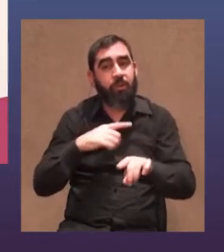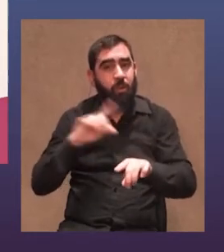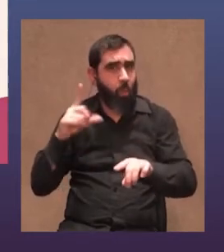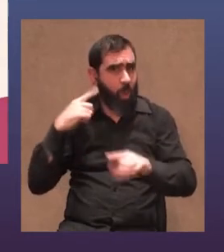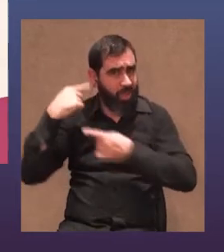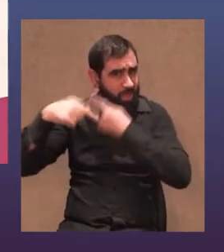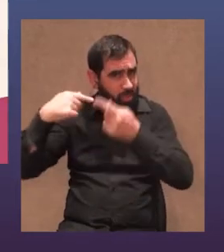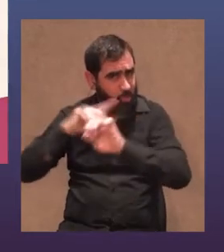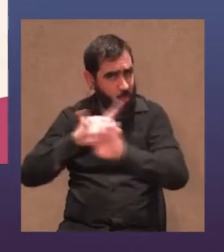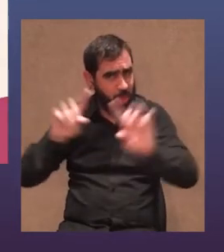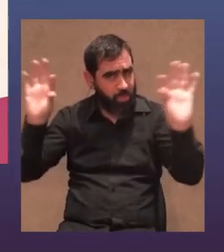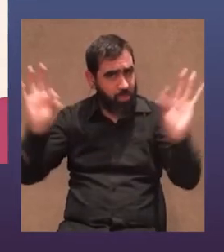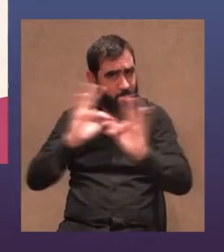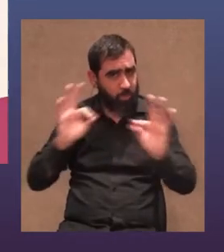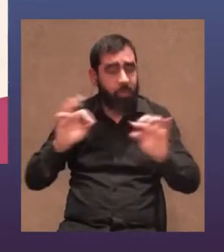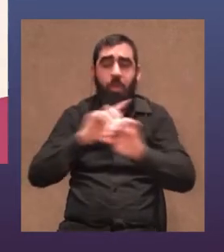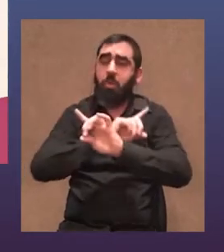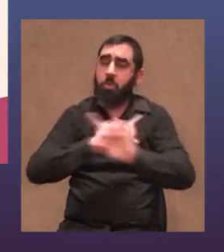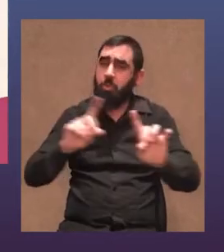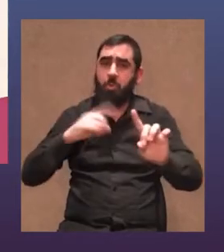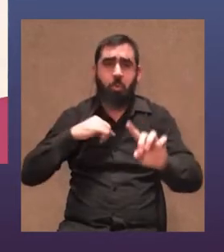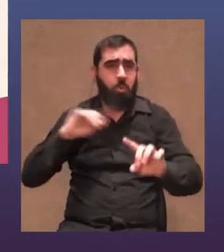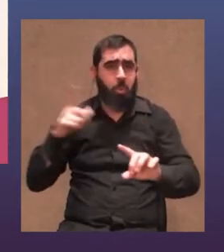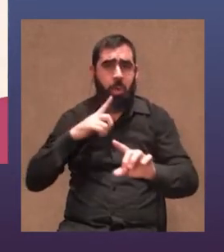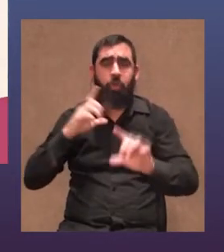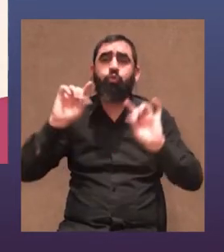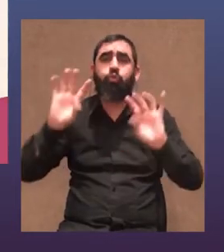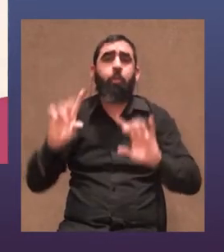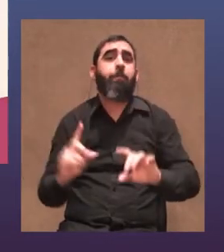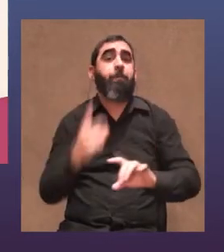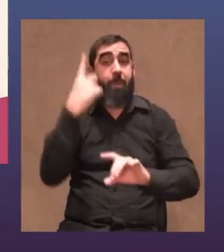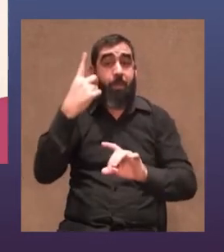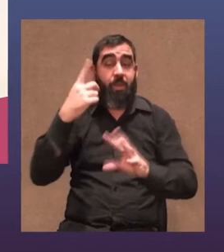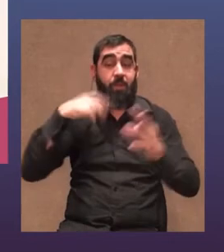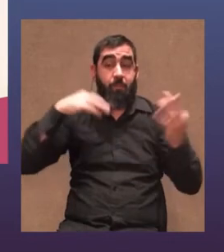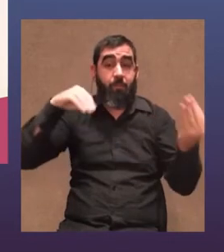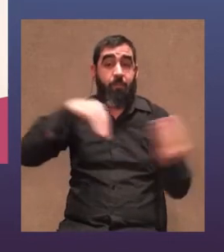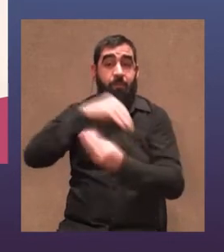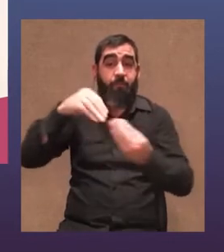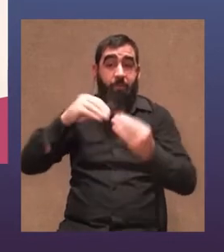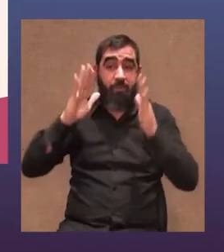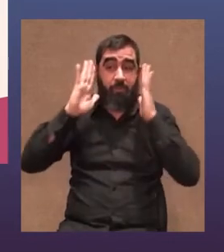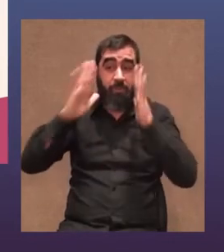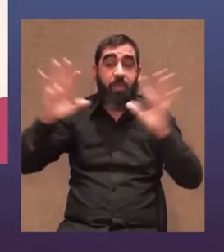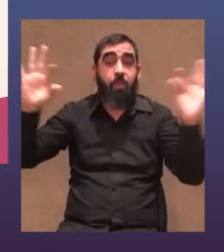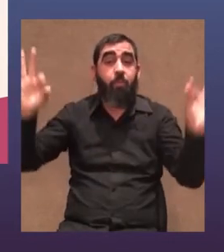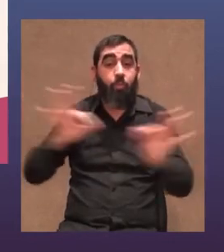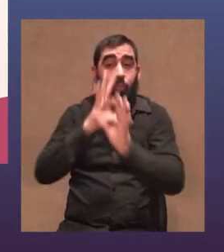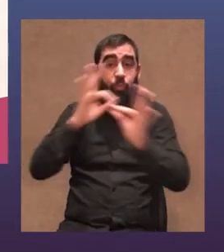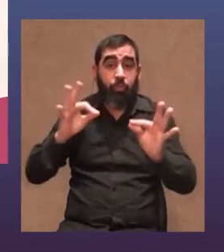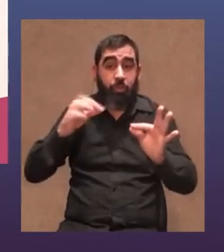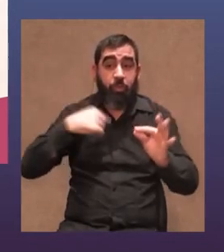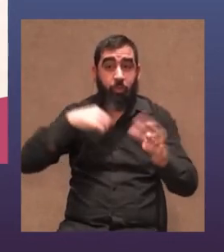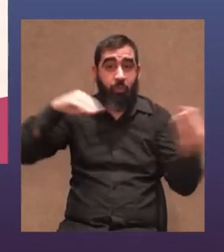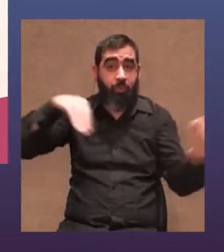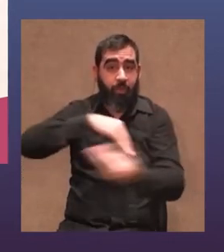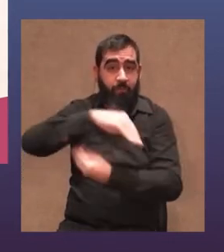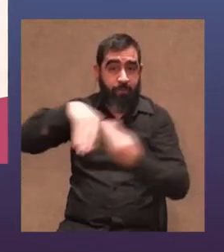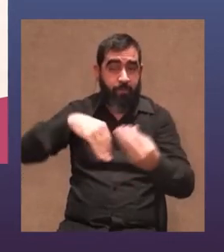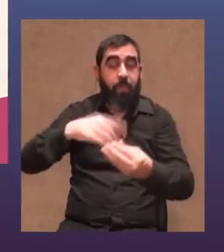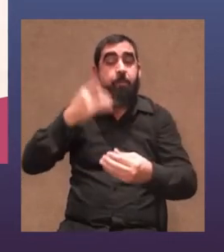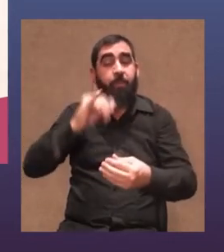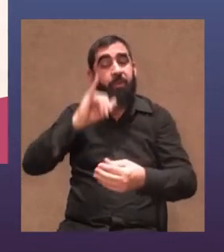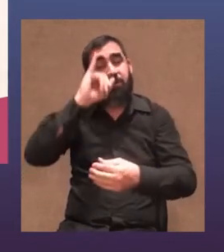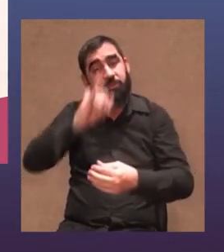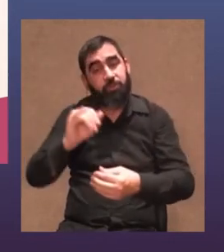tradición musical, dijiste? No, okay. Para nada, soy la primera que se dedica a la música en mi familia, uh-huh. Pero sí,